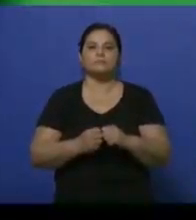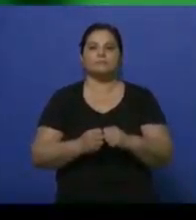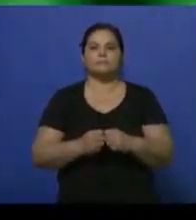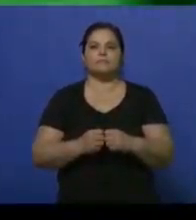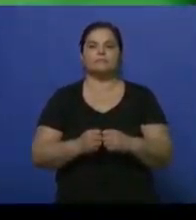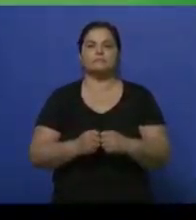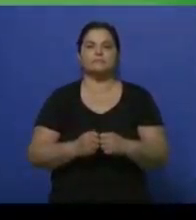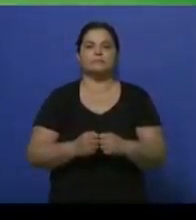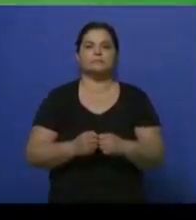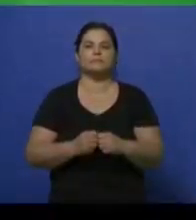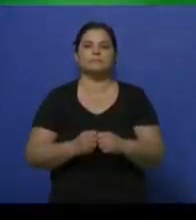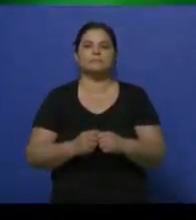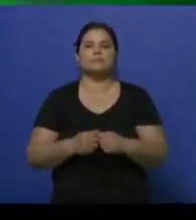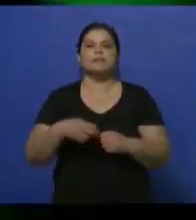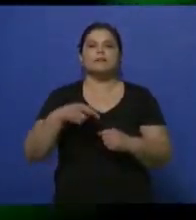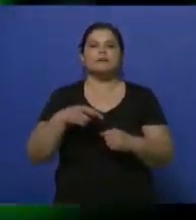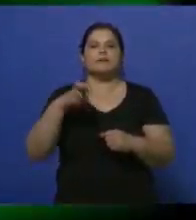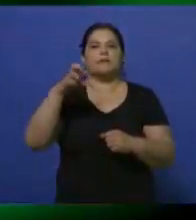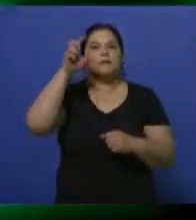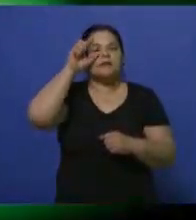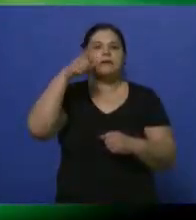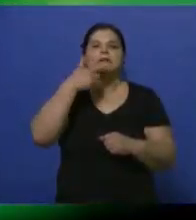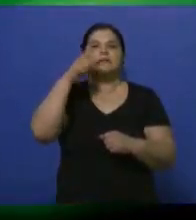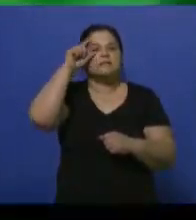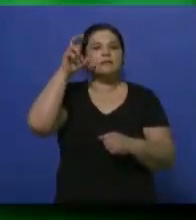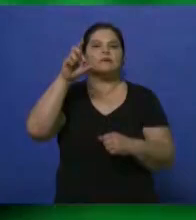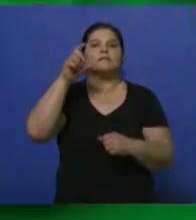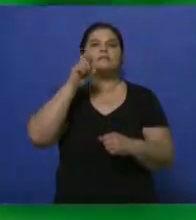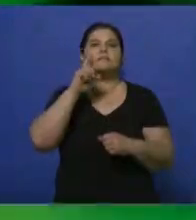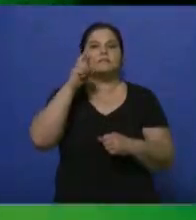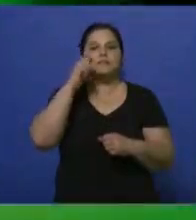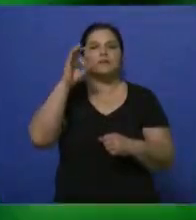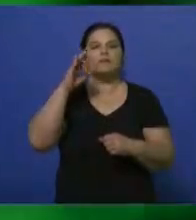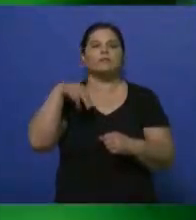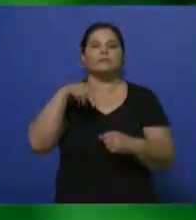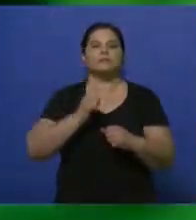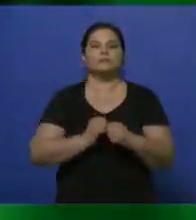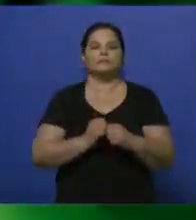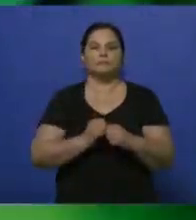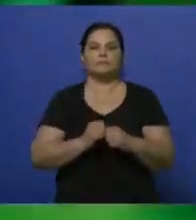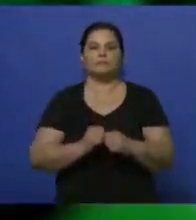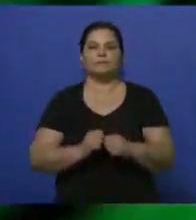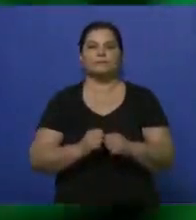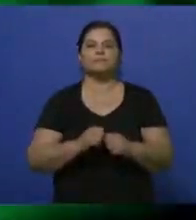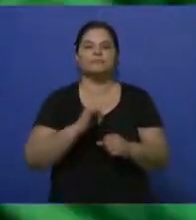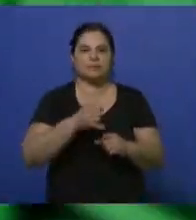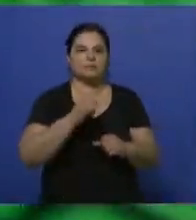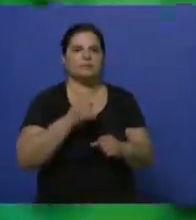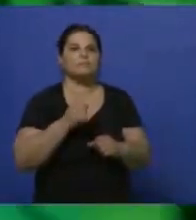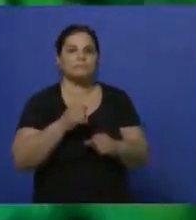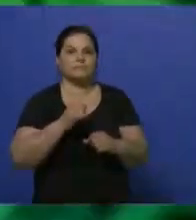podemos decir, en la práctica, ya estamos en situación de recesión, Clara? Sí, por supuesto. Sí, claramente estamos en